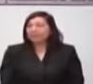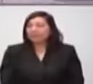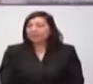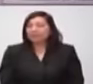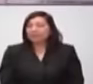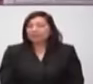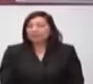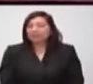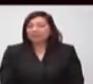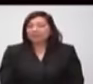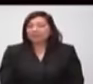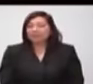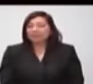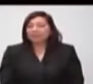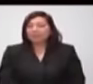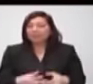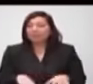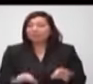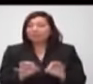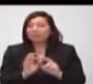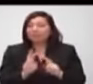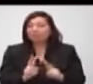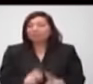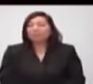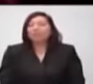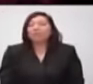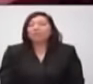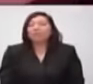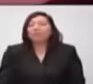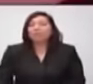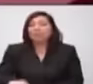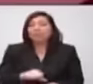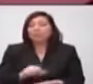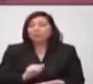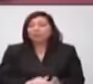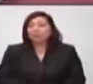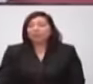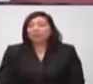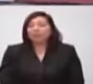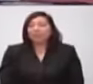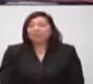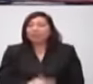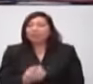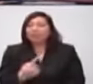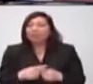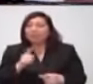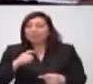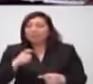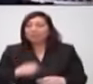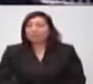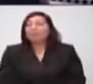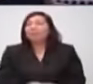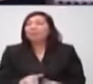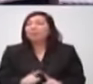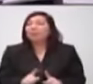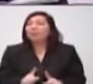Bien, es importante ver la visión de ciudad. Sabemos que hay una serie de necesidades, pero